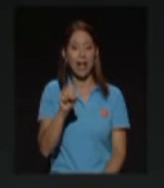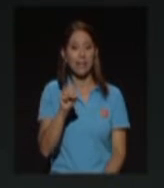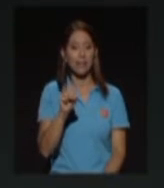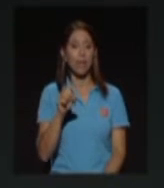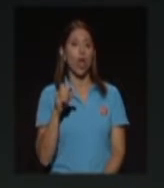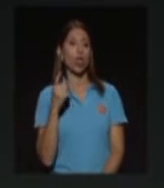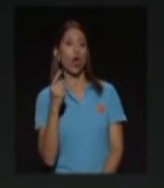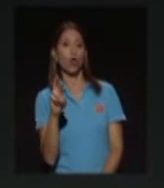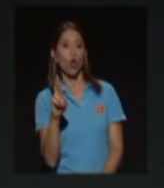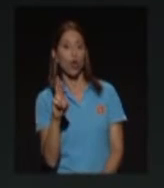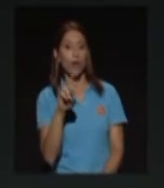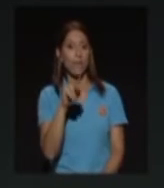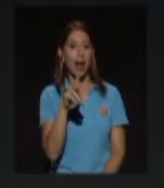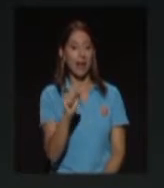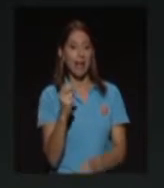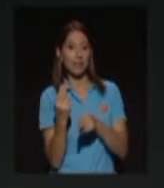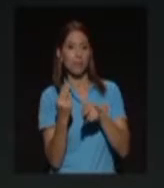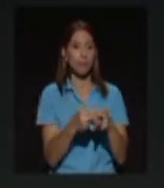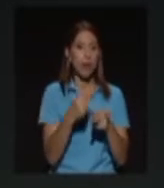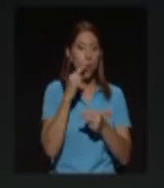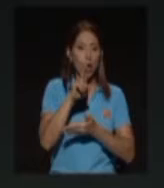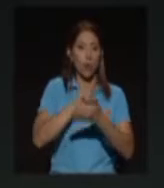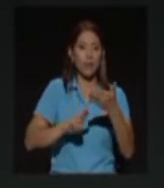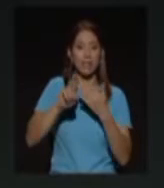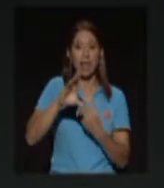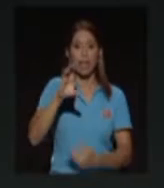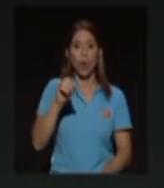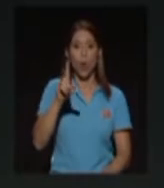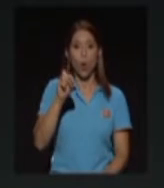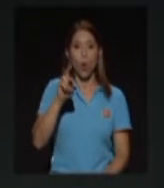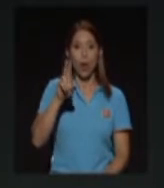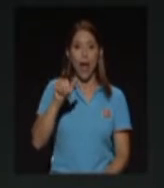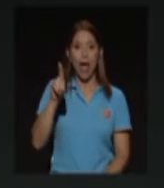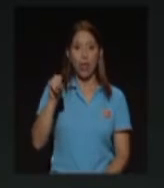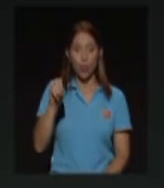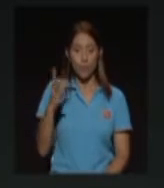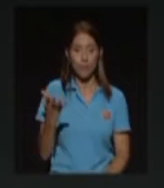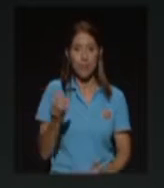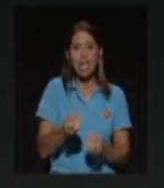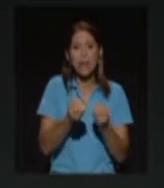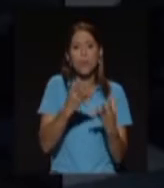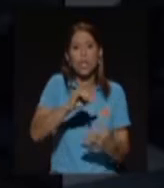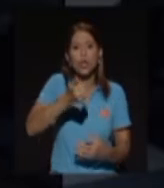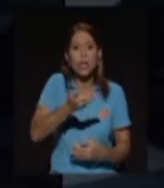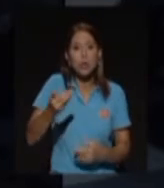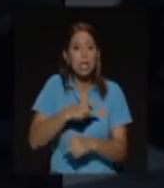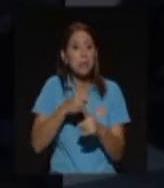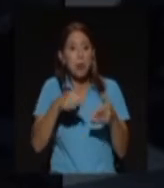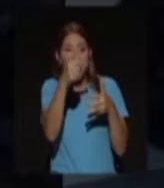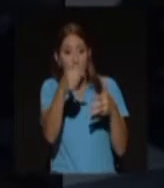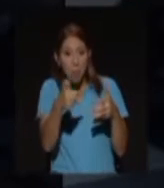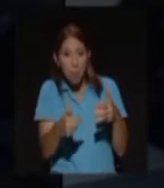Universidad de Colorado, y tantas otras cosas. Pero, como decía, de ninguna de esas estamos hablando,